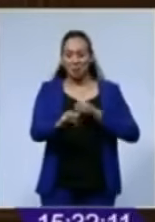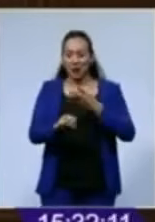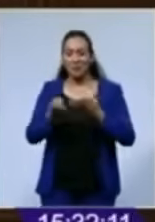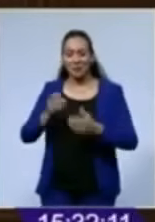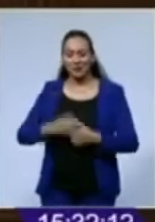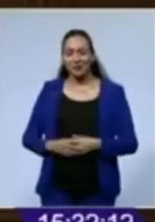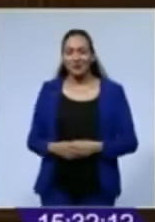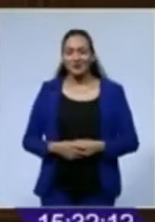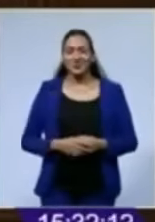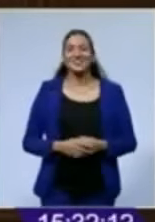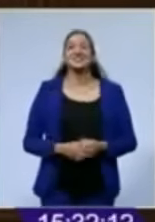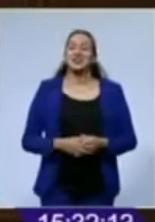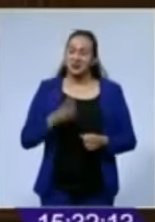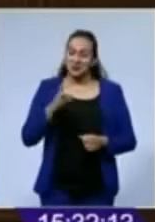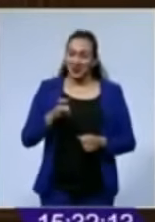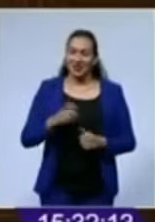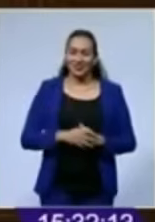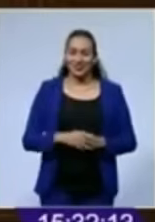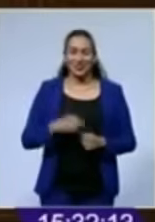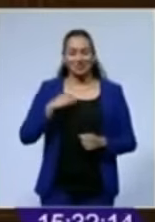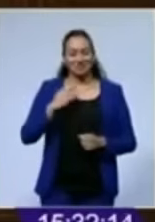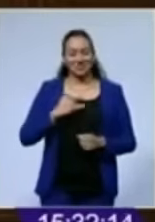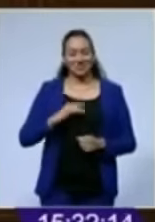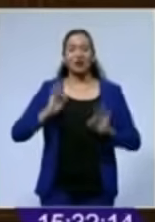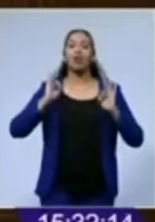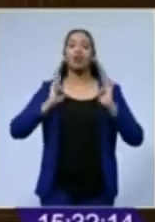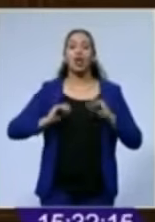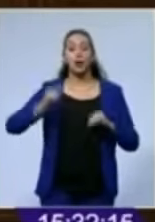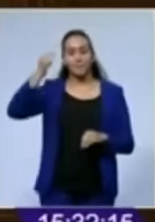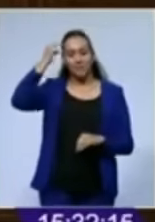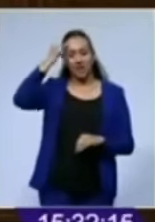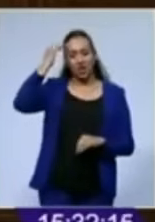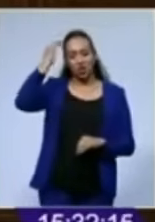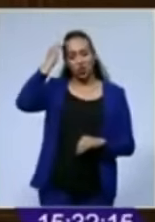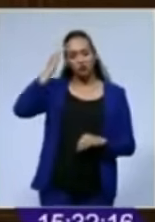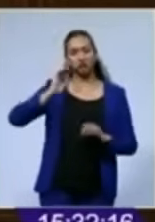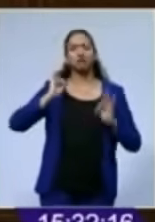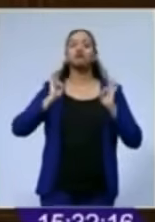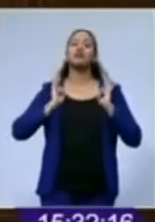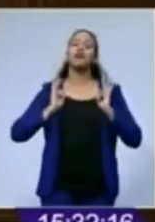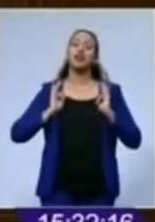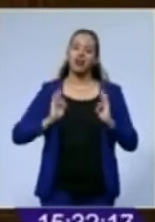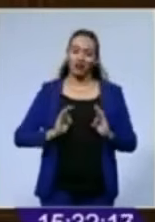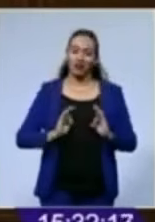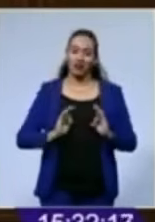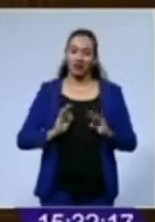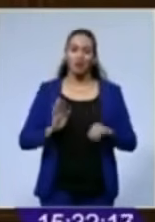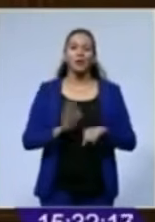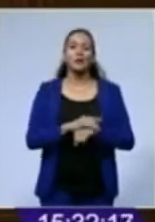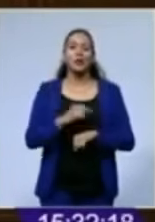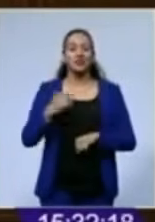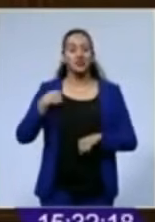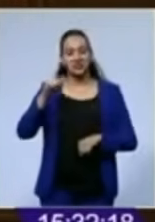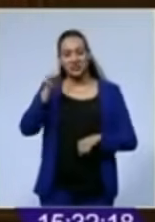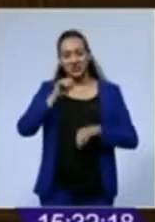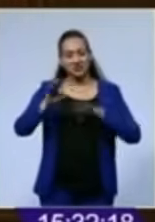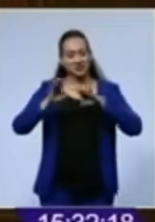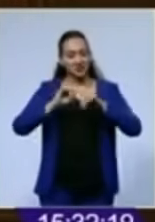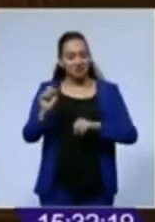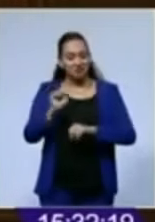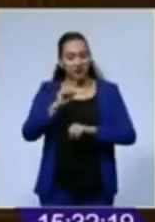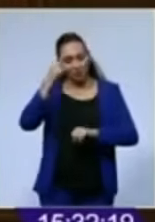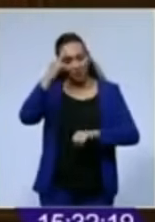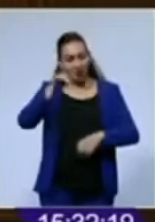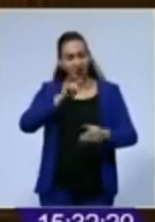prenda la tranquilidad de mi conciencia como meta de la verdadera felicidad y eso me hace sentirme